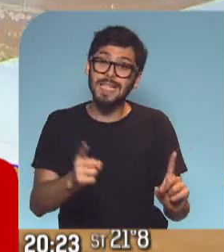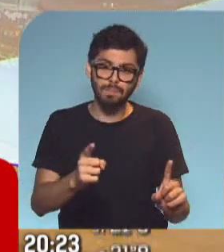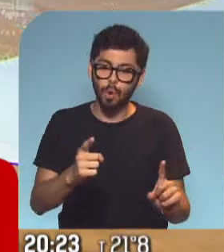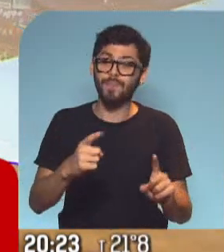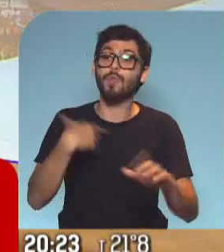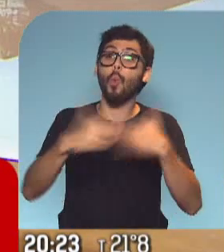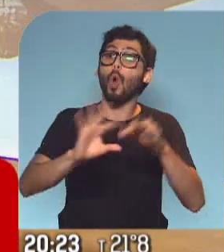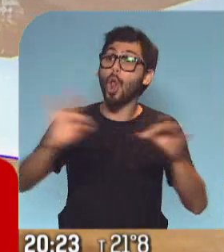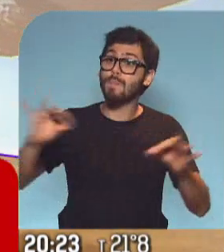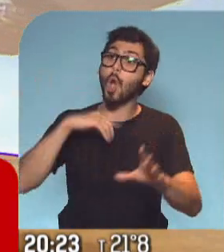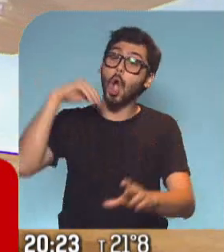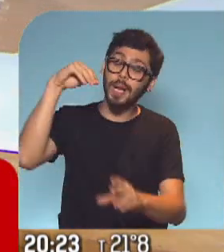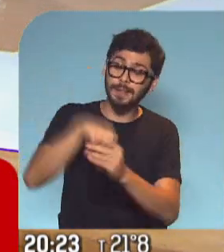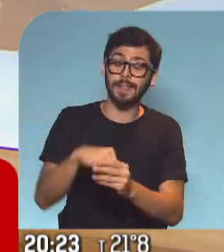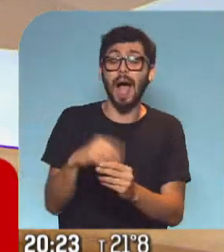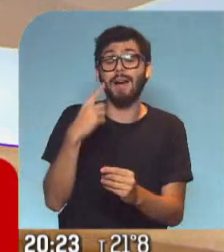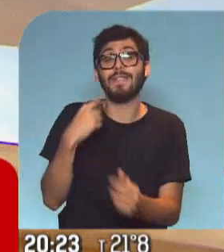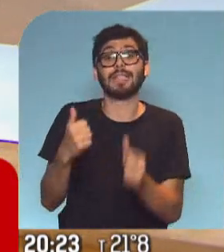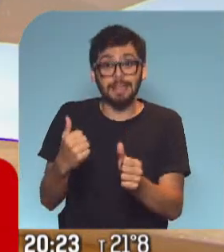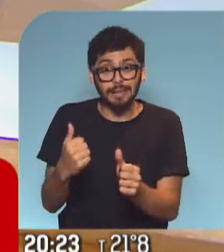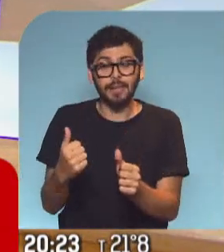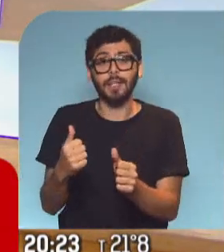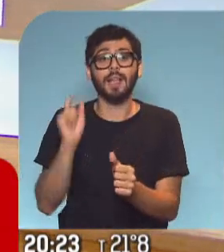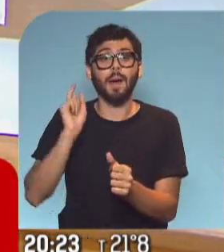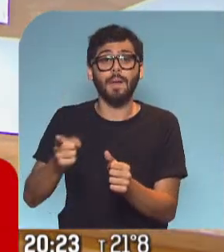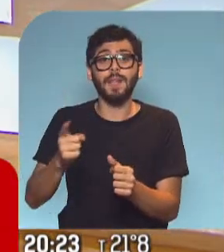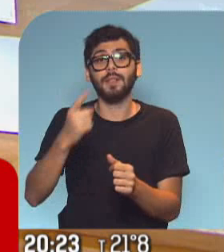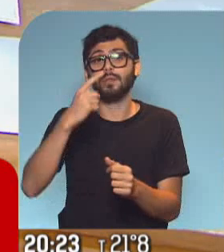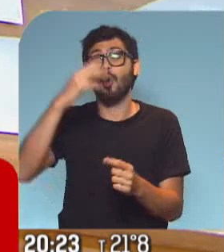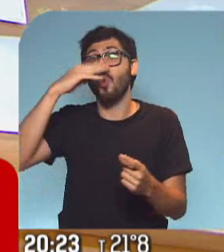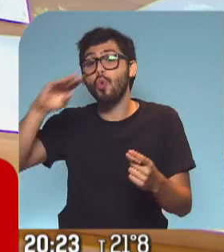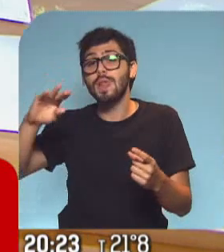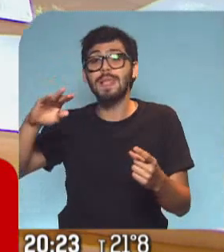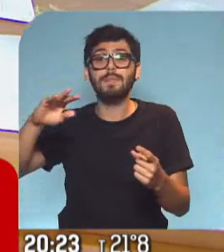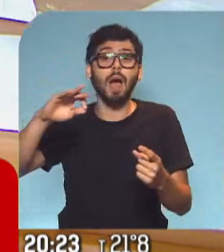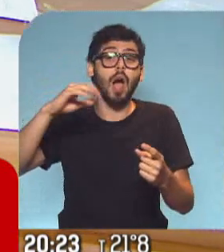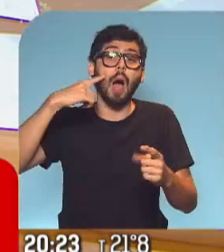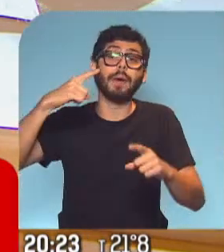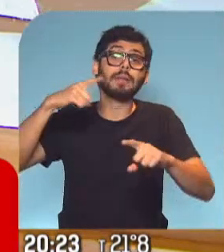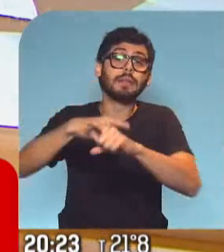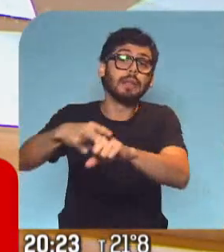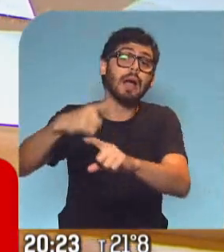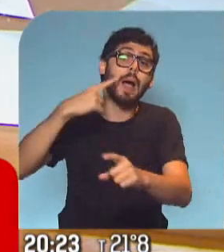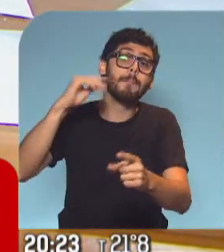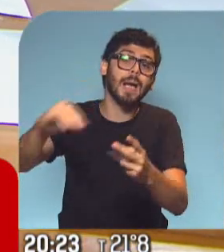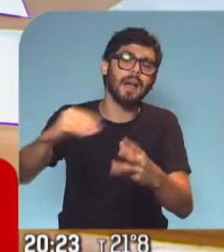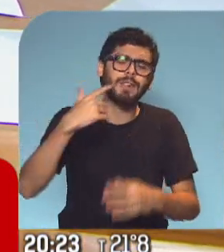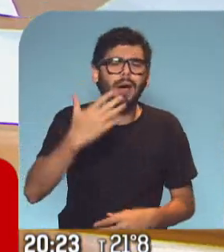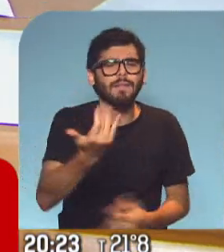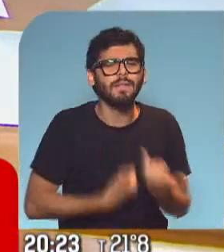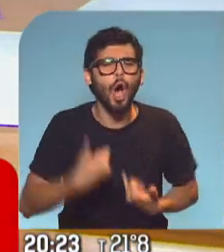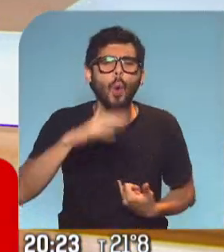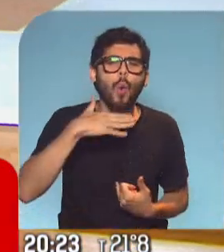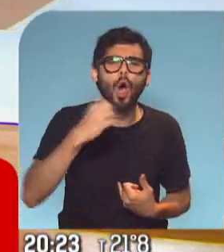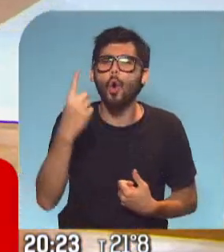bien. Y seguir en la última o penúltima o lo que pueda de una temporada más de tenis. Contanos algo de Boca o de alguno de